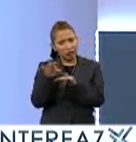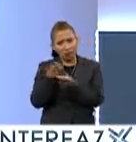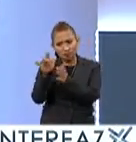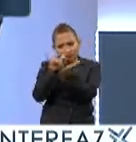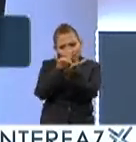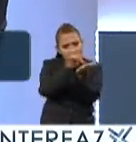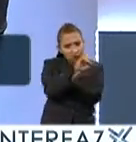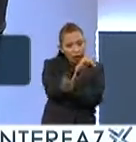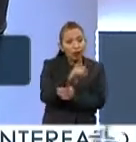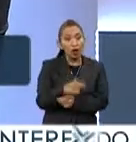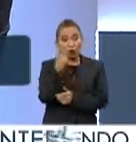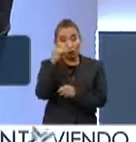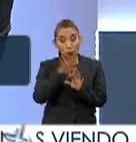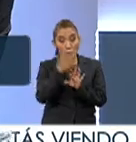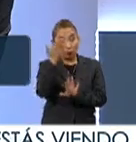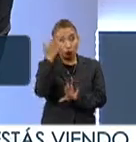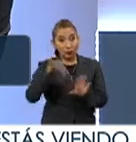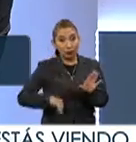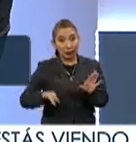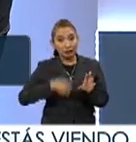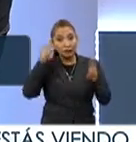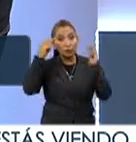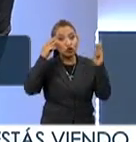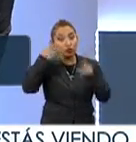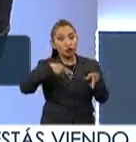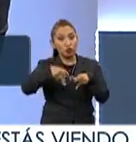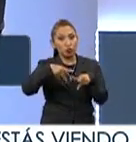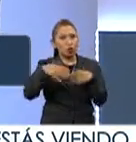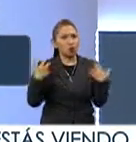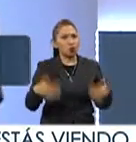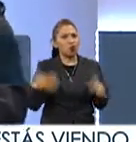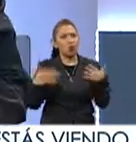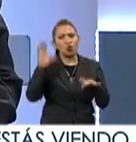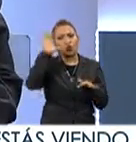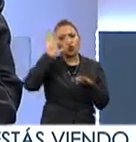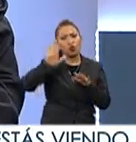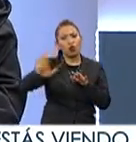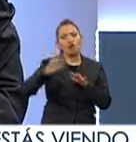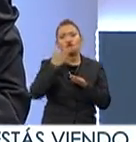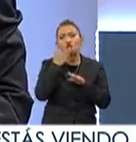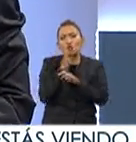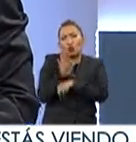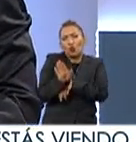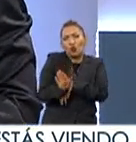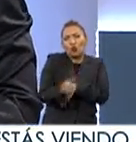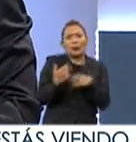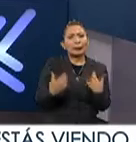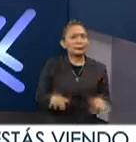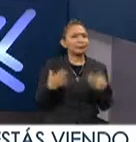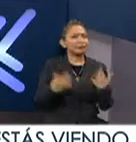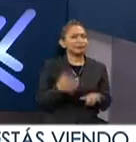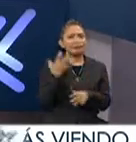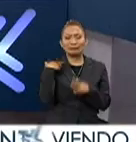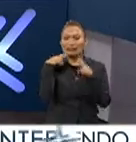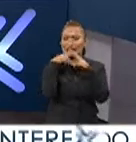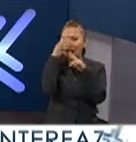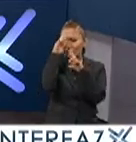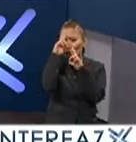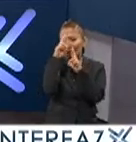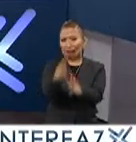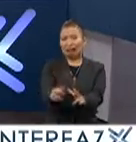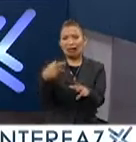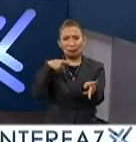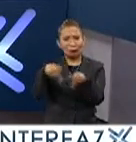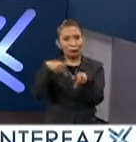que conseguimos allá. Uno muy interesante sobre el Museo de Fútbol, ¿no? Que es toda una cultura, una religiosidad increíble. Claro, es una religión el fútbol allá en